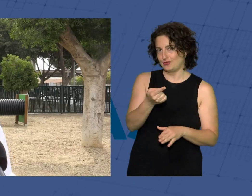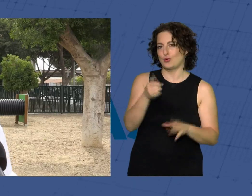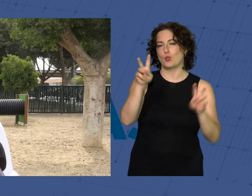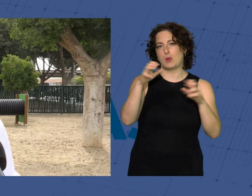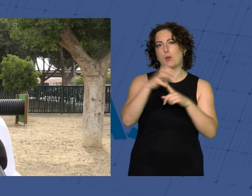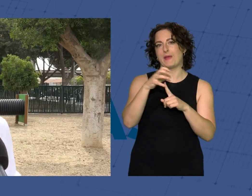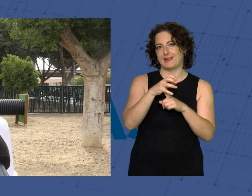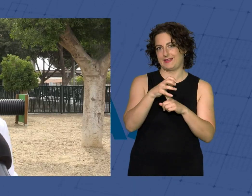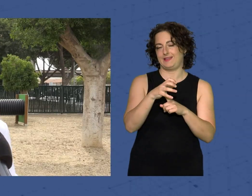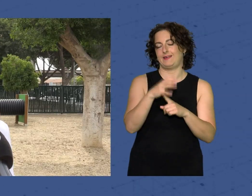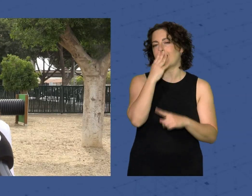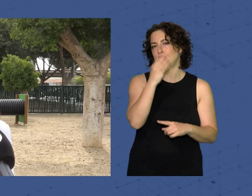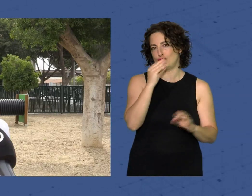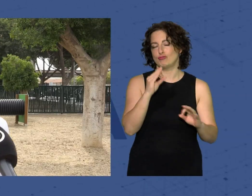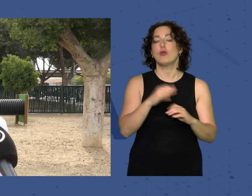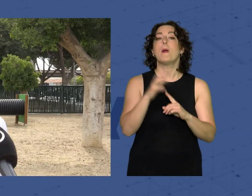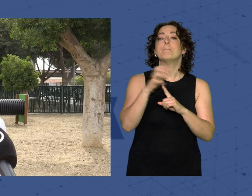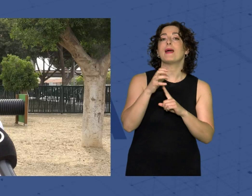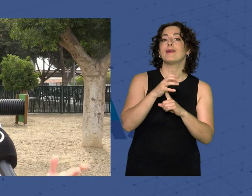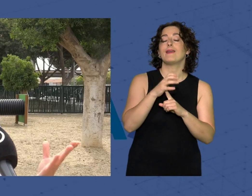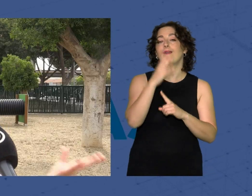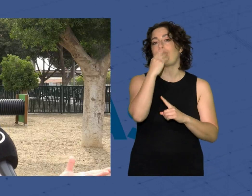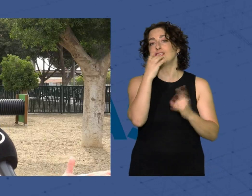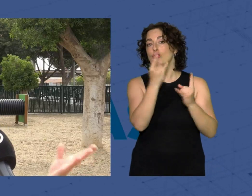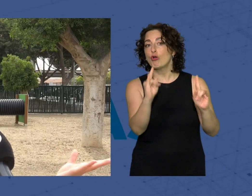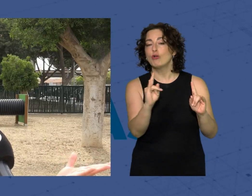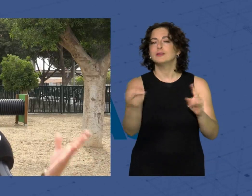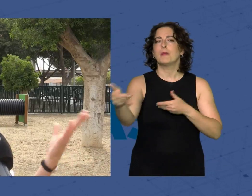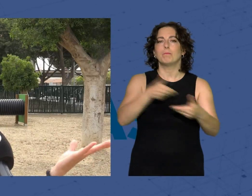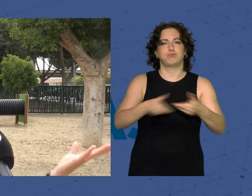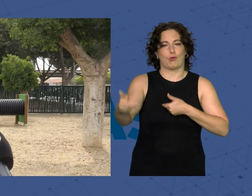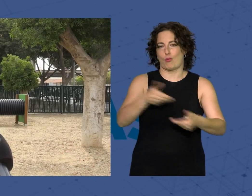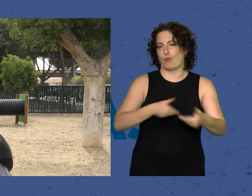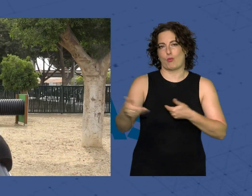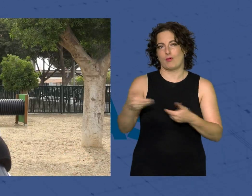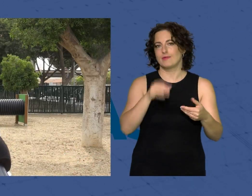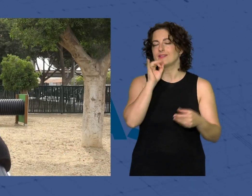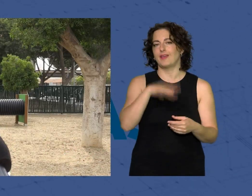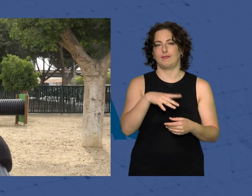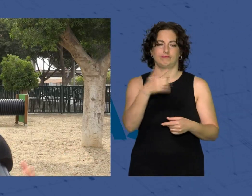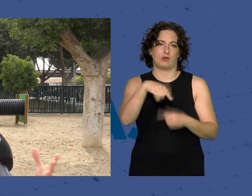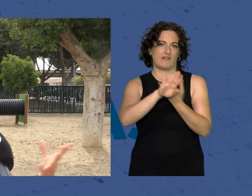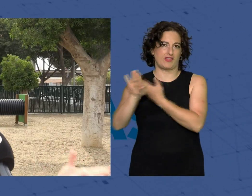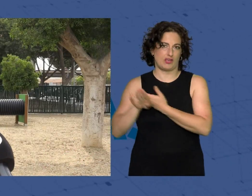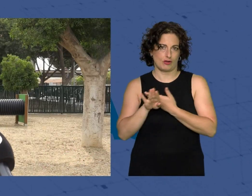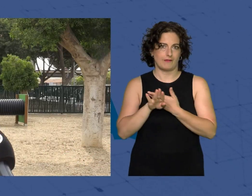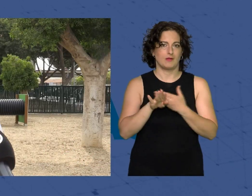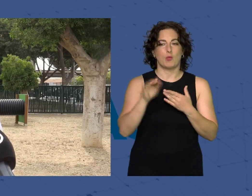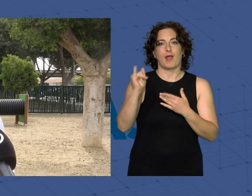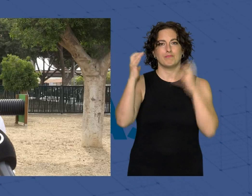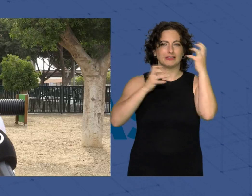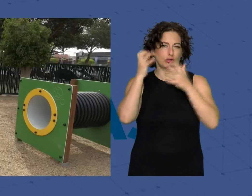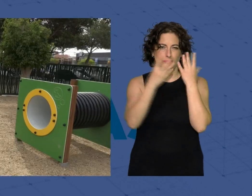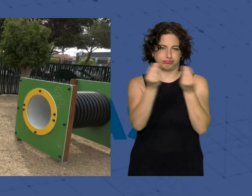Parque Canino de la ciudad. Un parque canino que es petición popular de los vecinos de la zona, que tienen muchas mascotas,